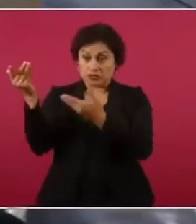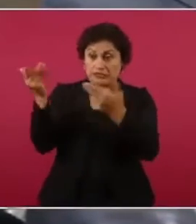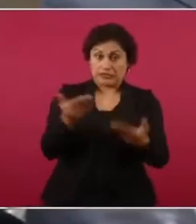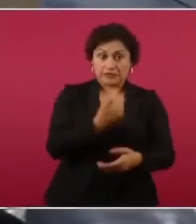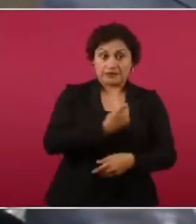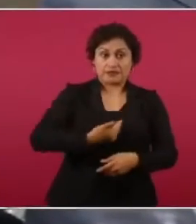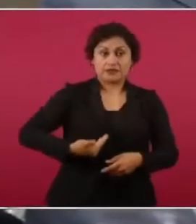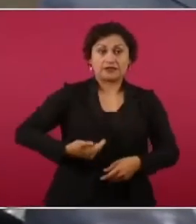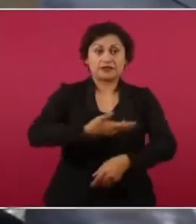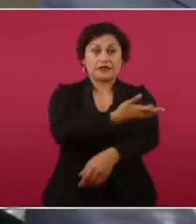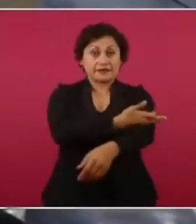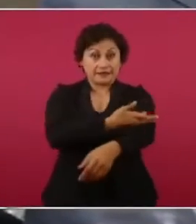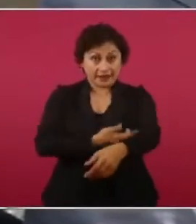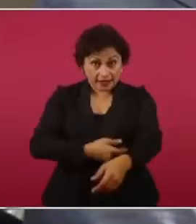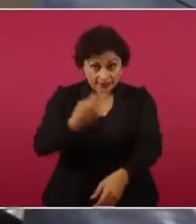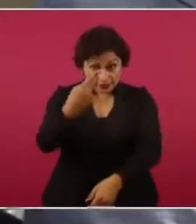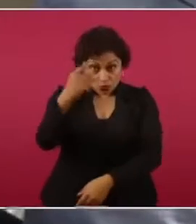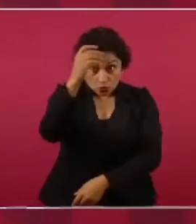República?